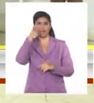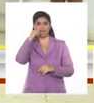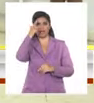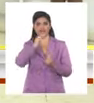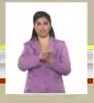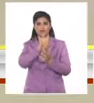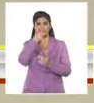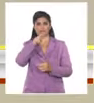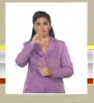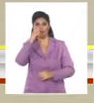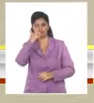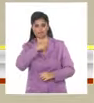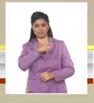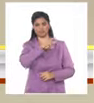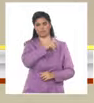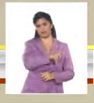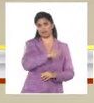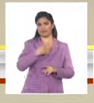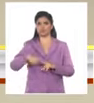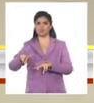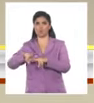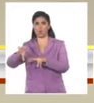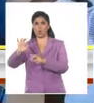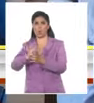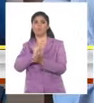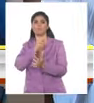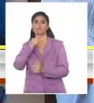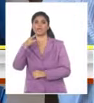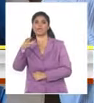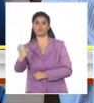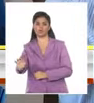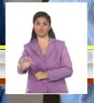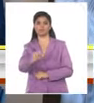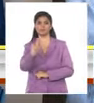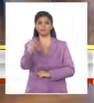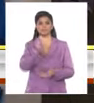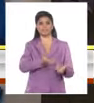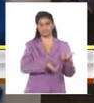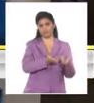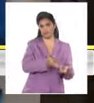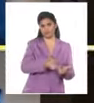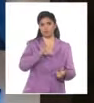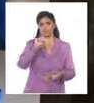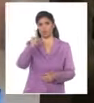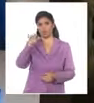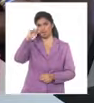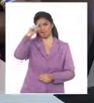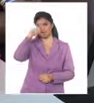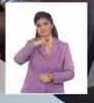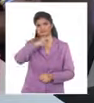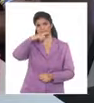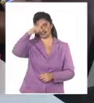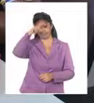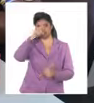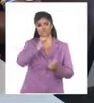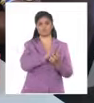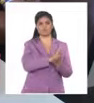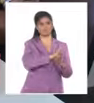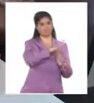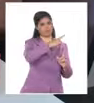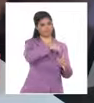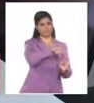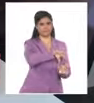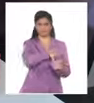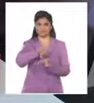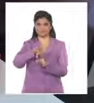Acosta Álvarez en Cienfuegos y Ulises guilarte de nacimiento en matanzas la elección de los gobernadores y vicegobernadores de esos